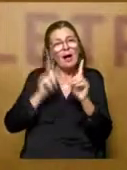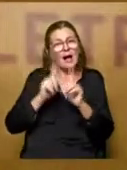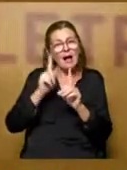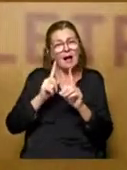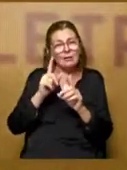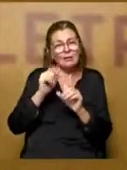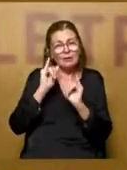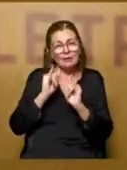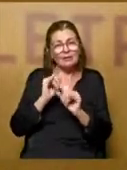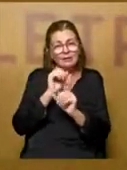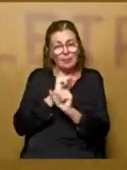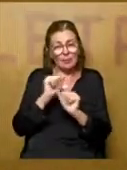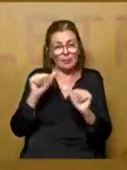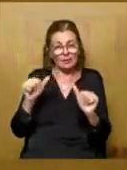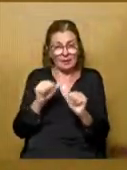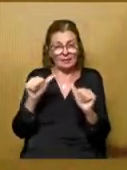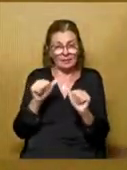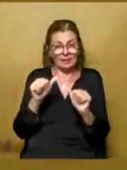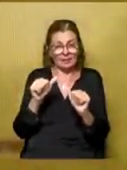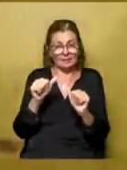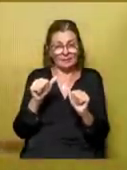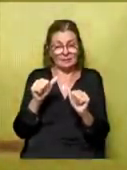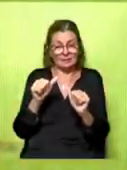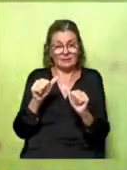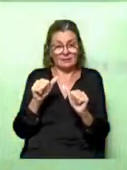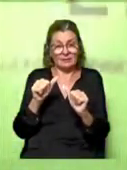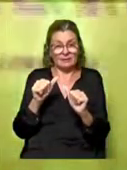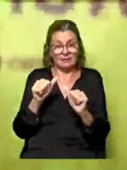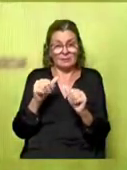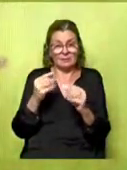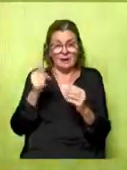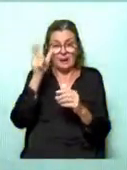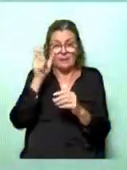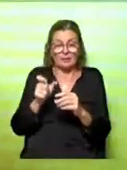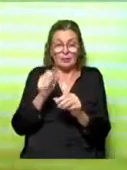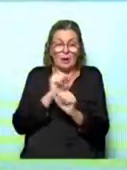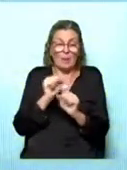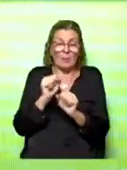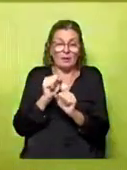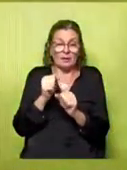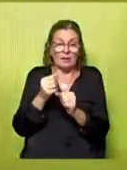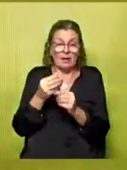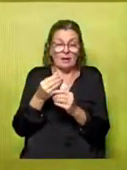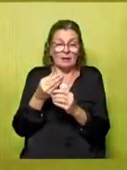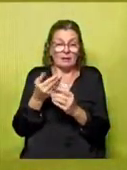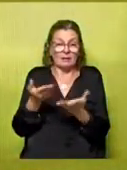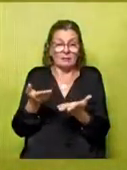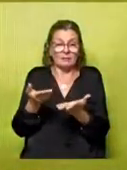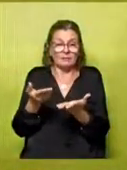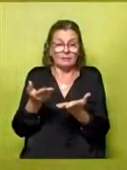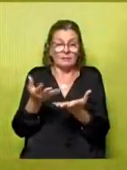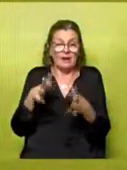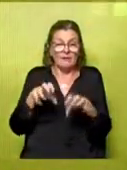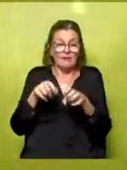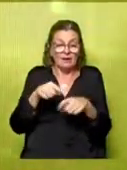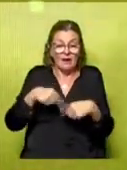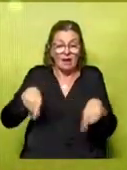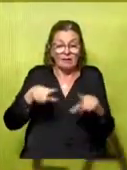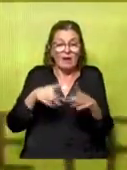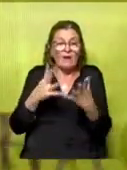que sí se tiene que poder hacer. Para que la gente deje de vivir en estas